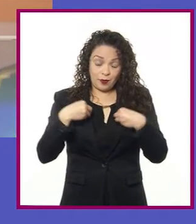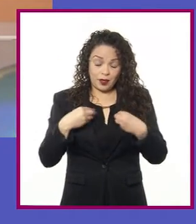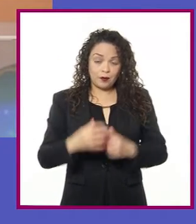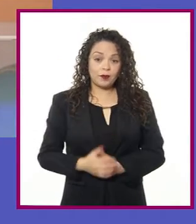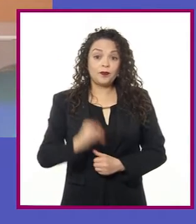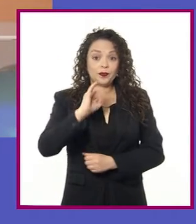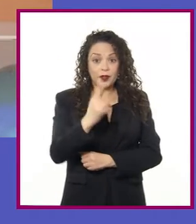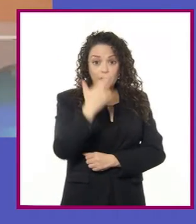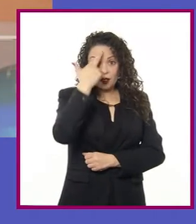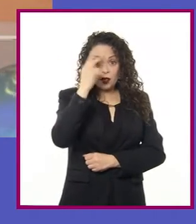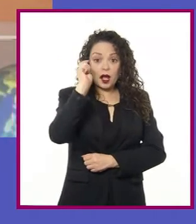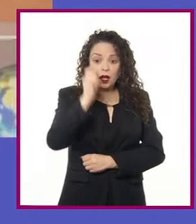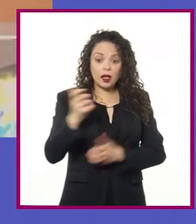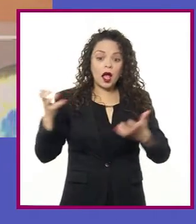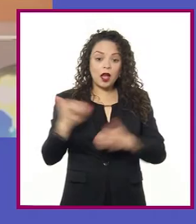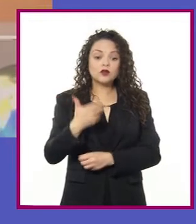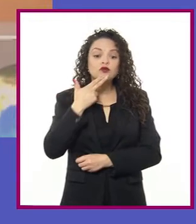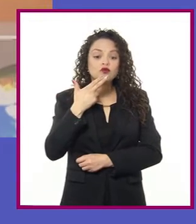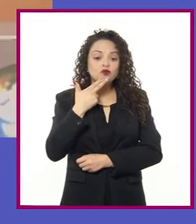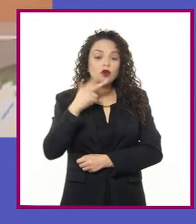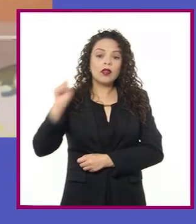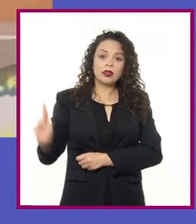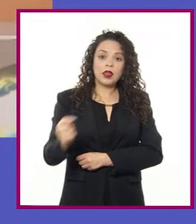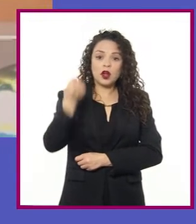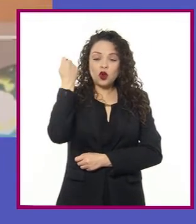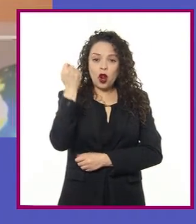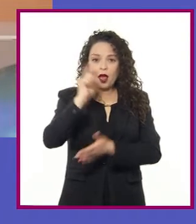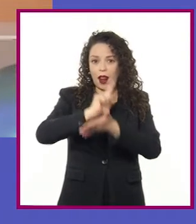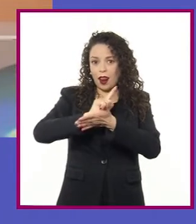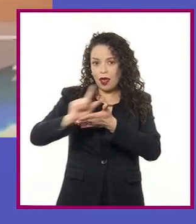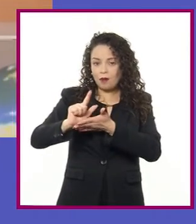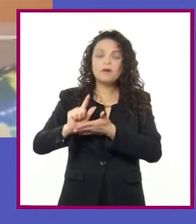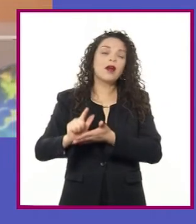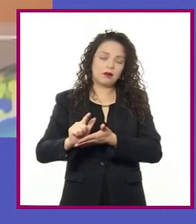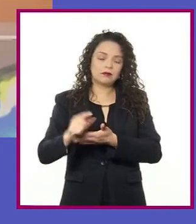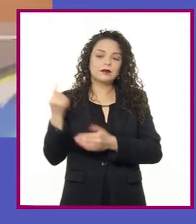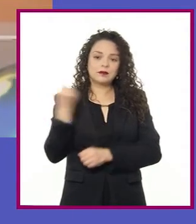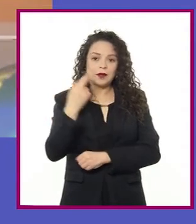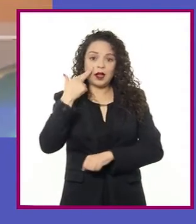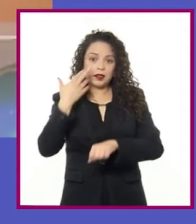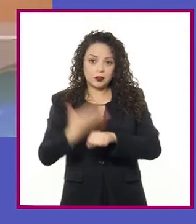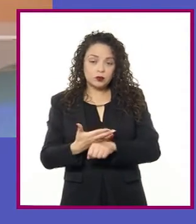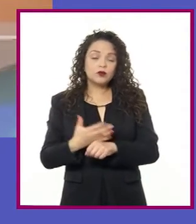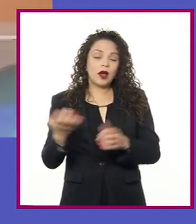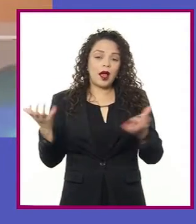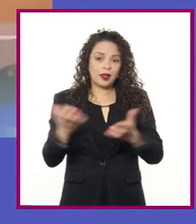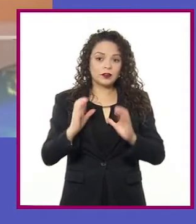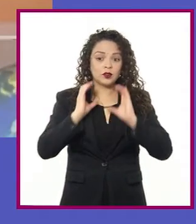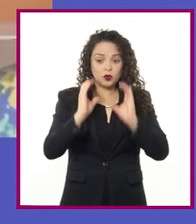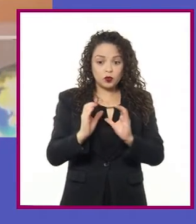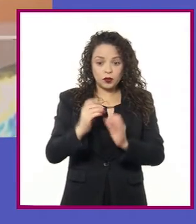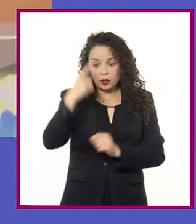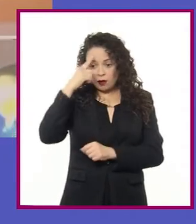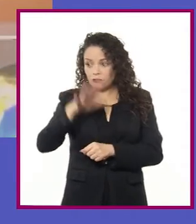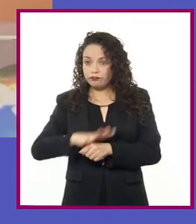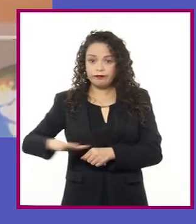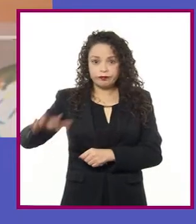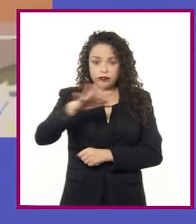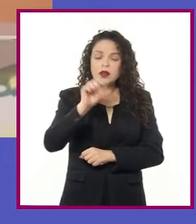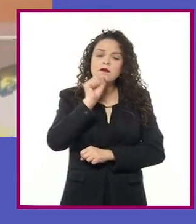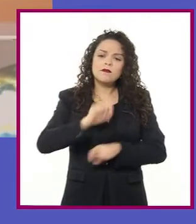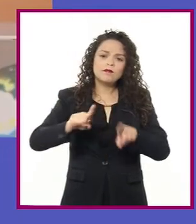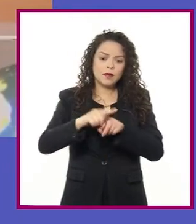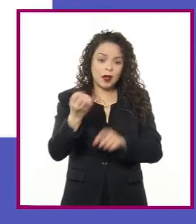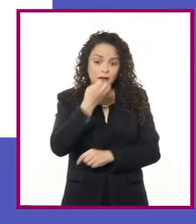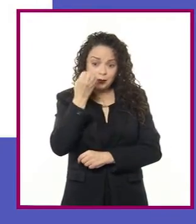uso del consumo responsable de las tecnologías limpias y de los servicios ambientales. Su escuela también puede ser